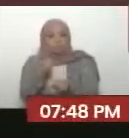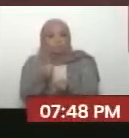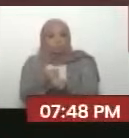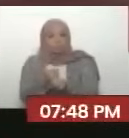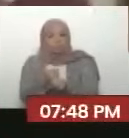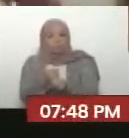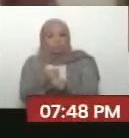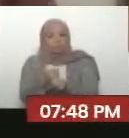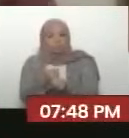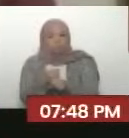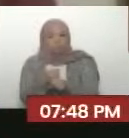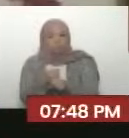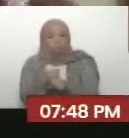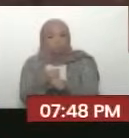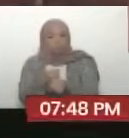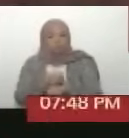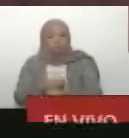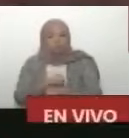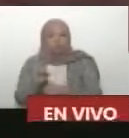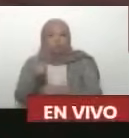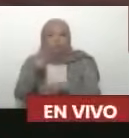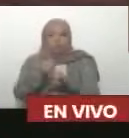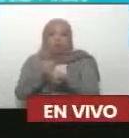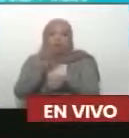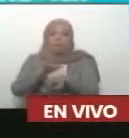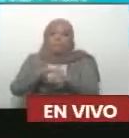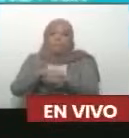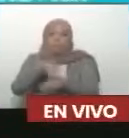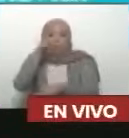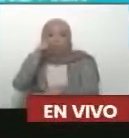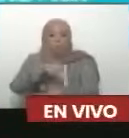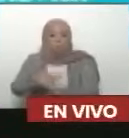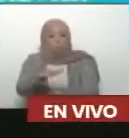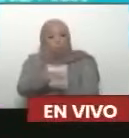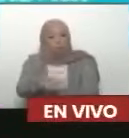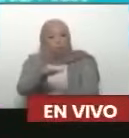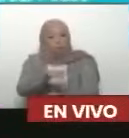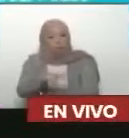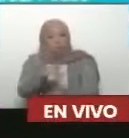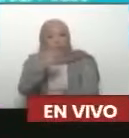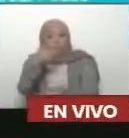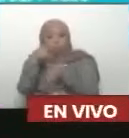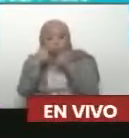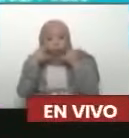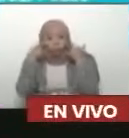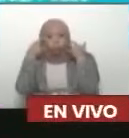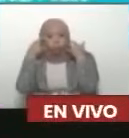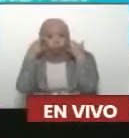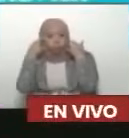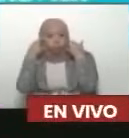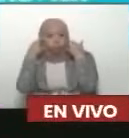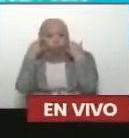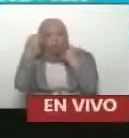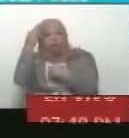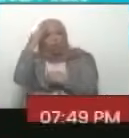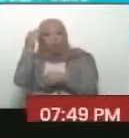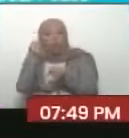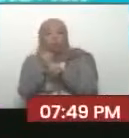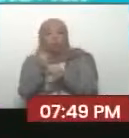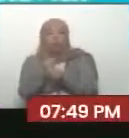tapabocas. Lo primero que yo hice es llamar al pueblo, que cada quien haga su tapaboca, porque ya sabíamos la